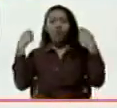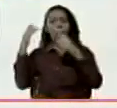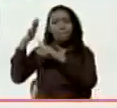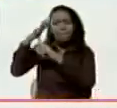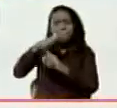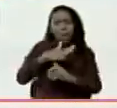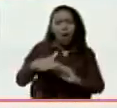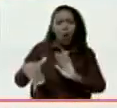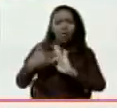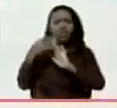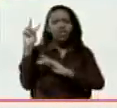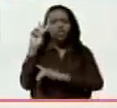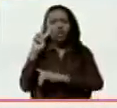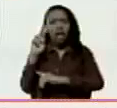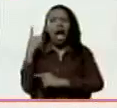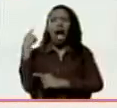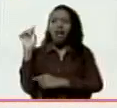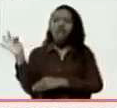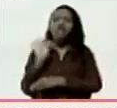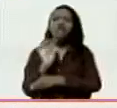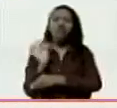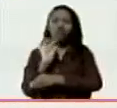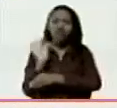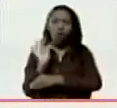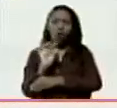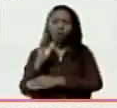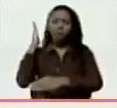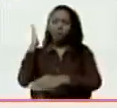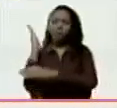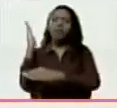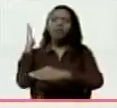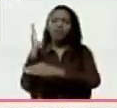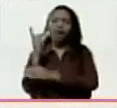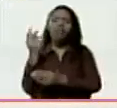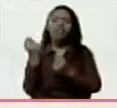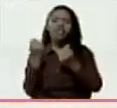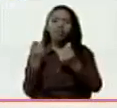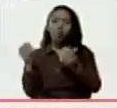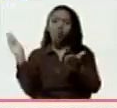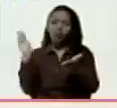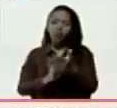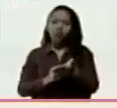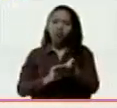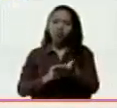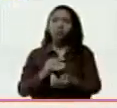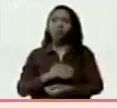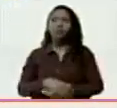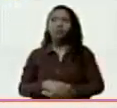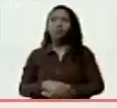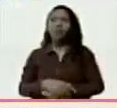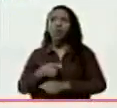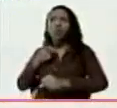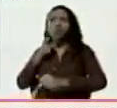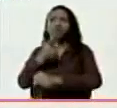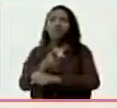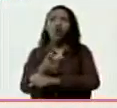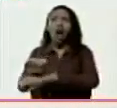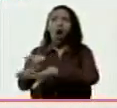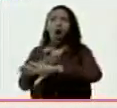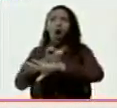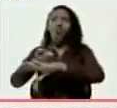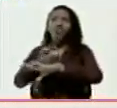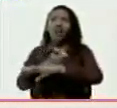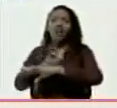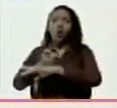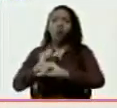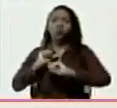venezuela está funcionando las sanciones financieras que hemos impuesto han obligado al gobierno a